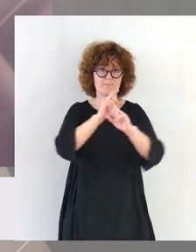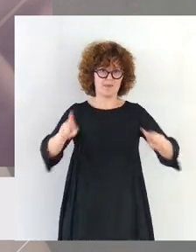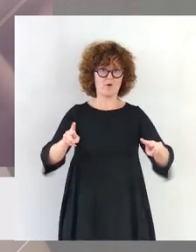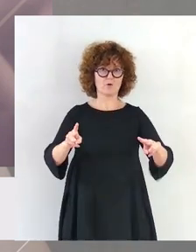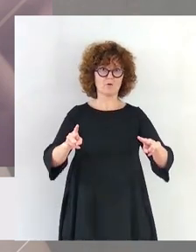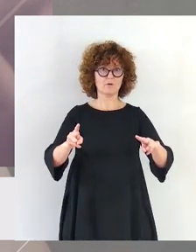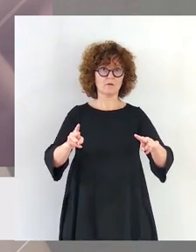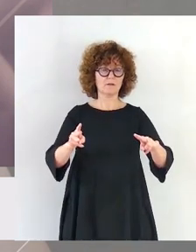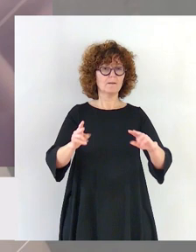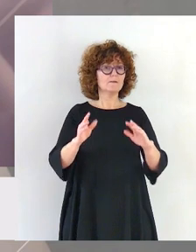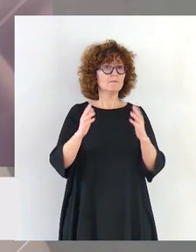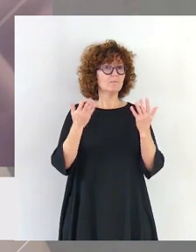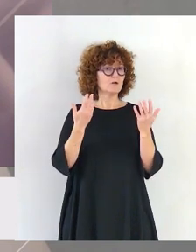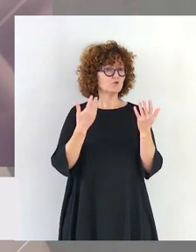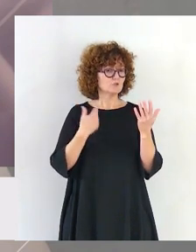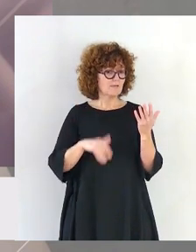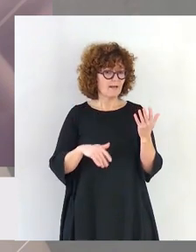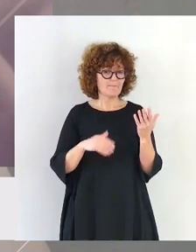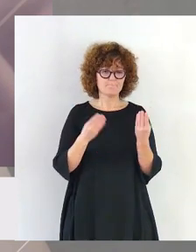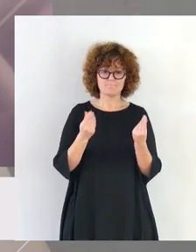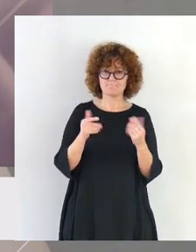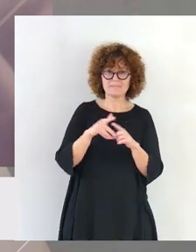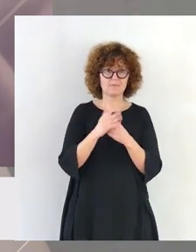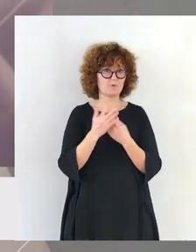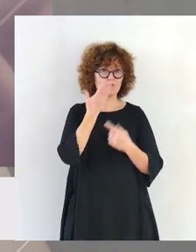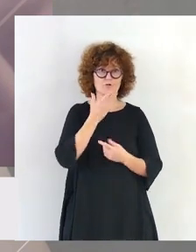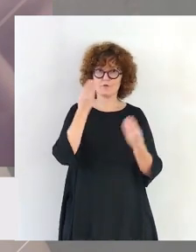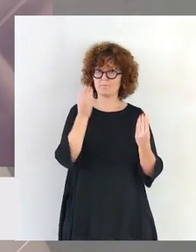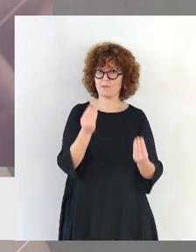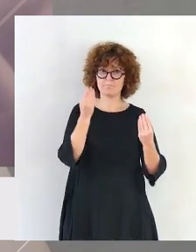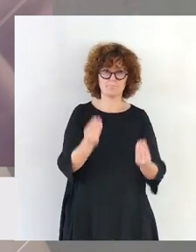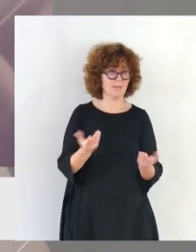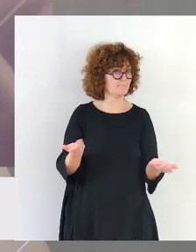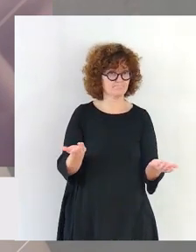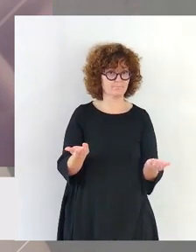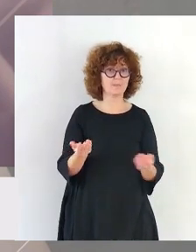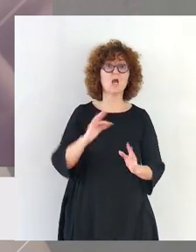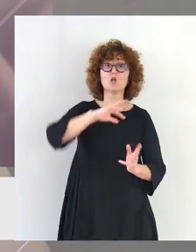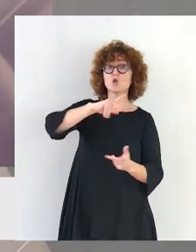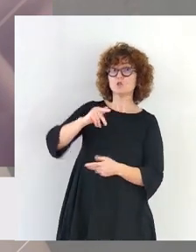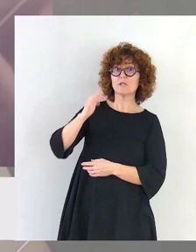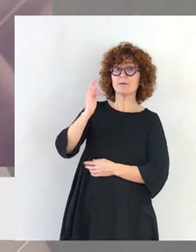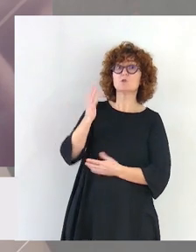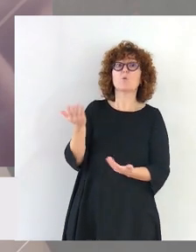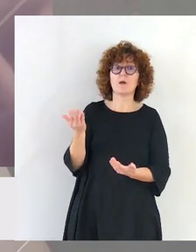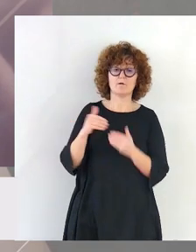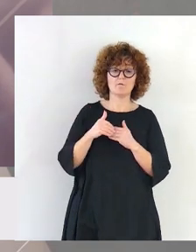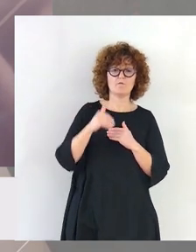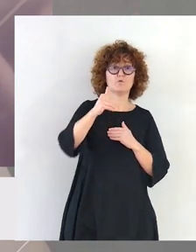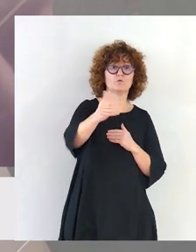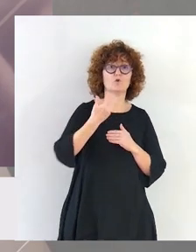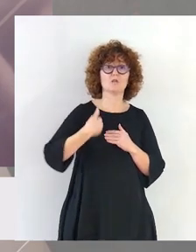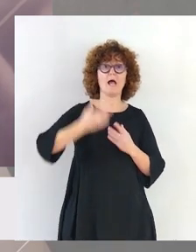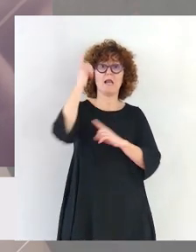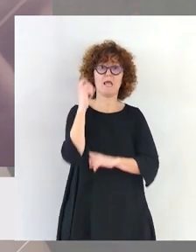que se camina ya por terreno desconocido la buena noticia como tú bien de decía Salomé es que el futuro no está escrito y cuando uno